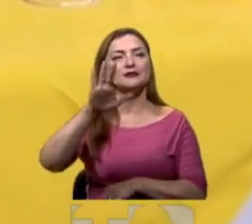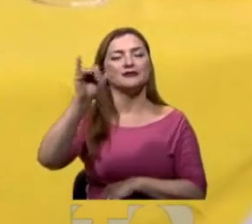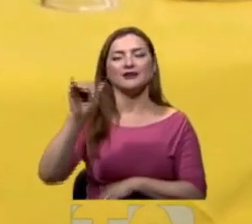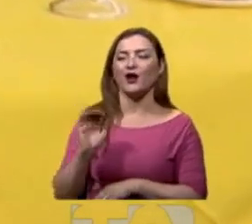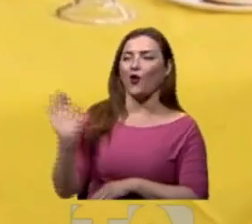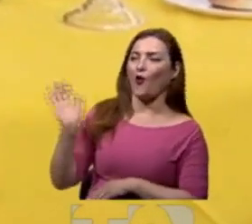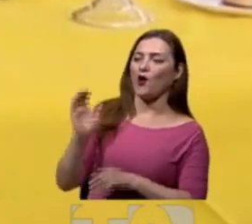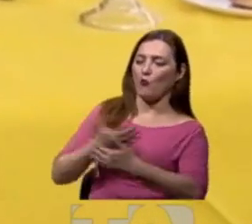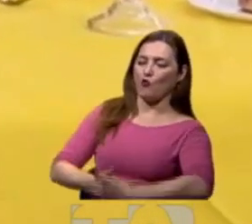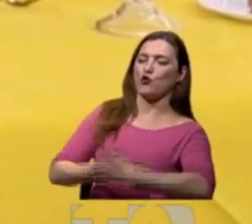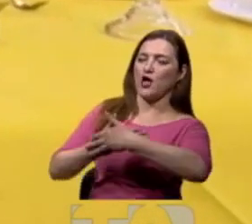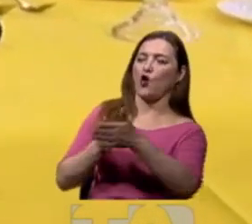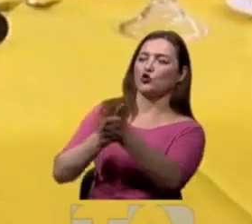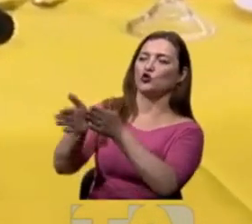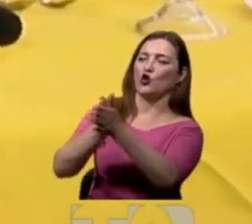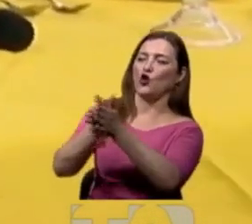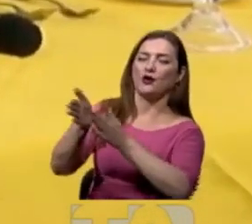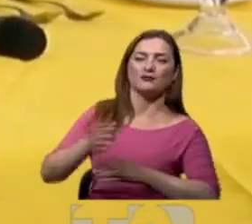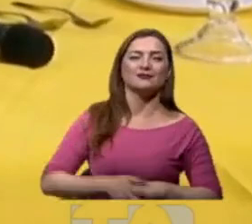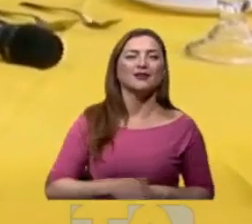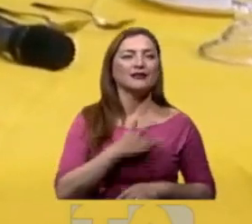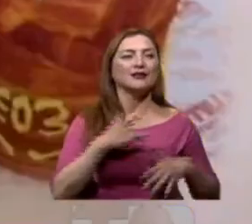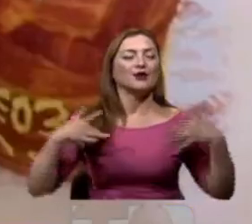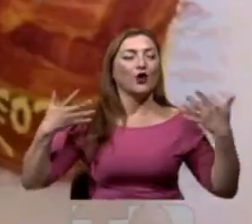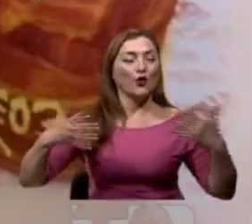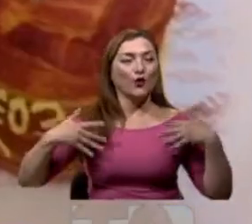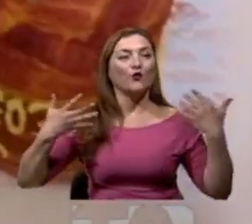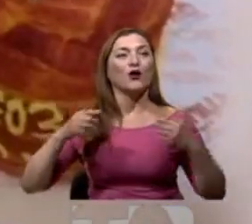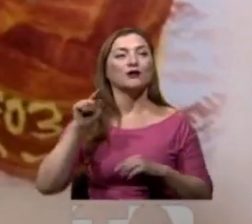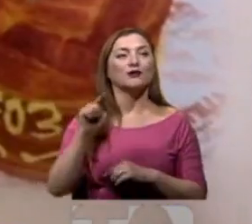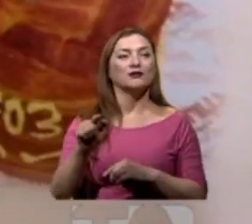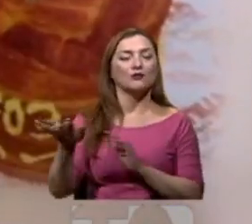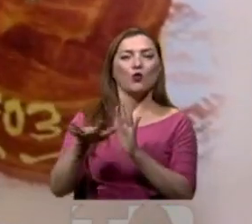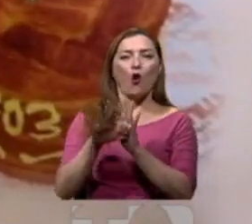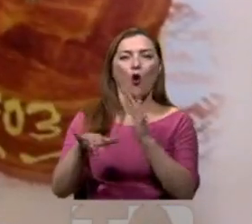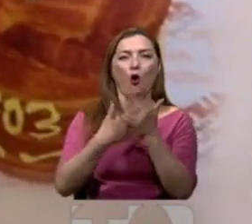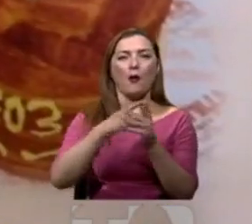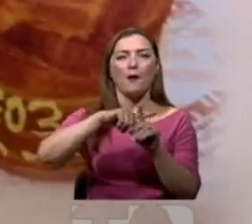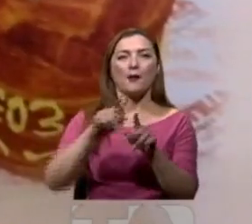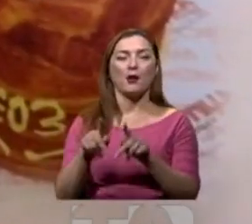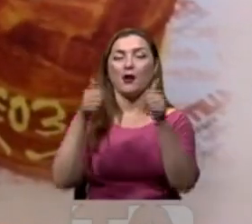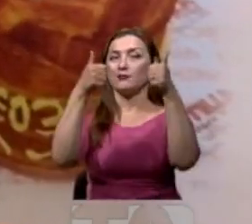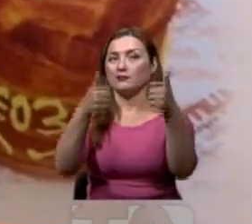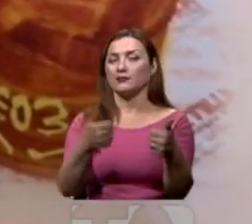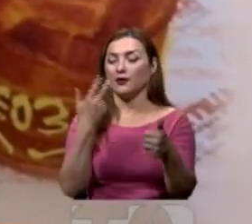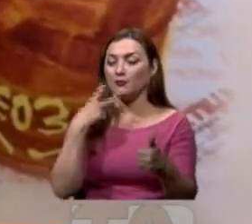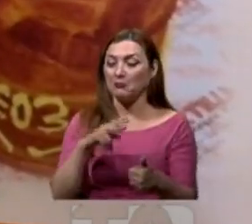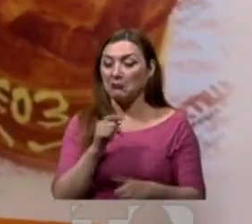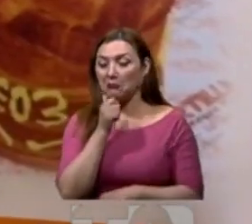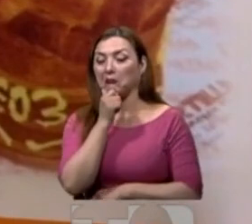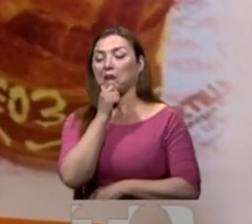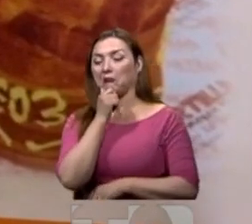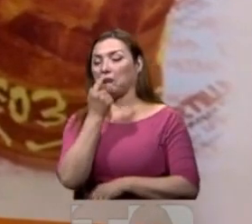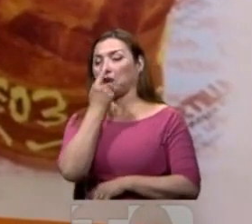chocolate. Muy bien, felices de estar acá en La Tortilla. Se siente la energía, se siente que se han preparado súper bien. Están unas guaguas bastante